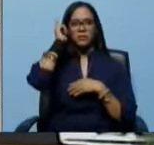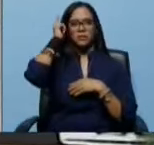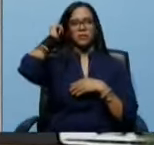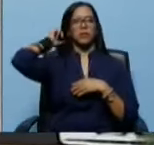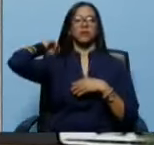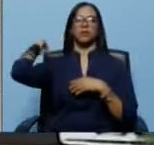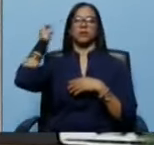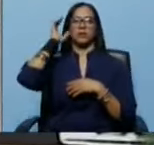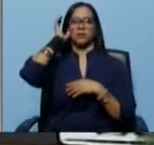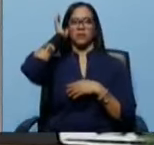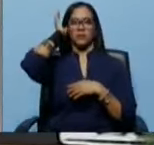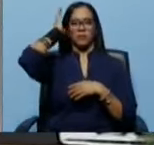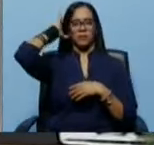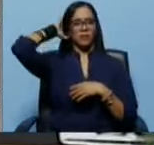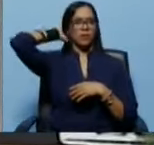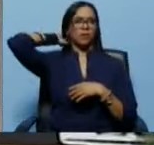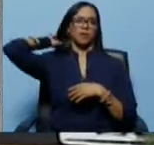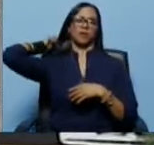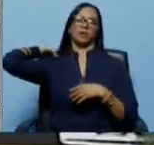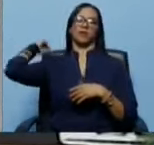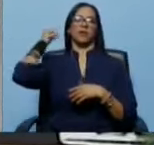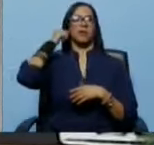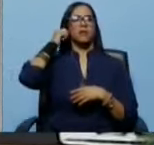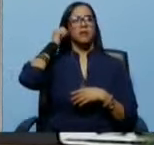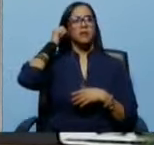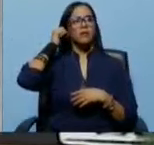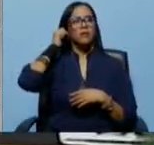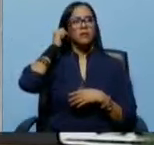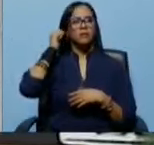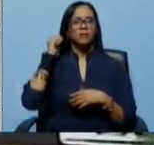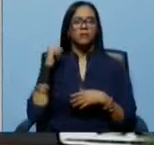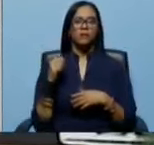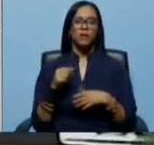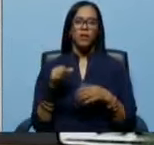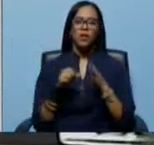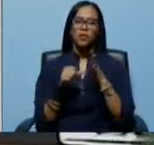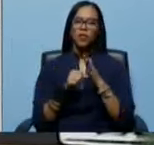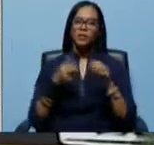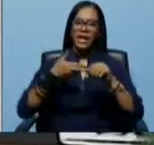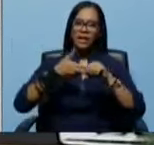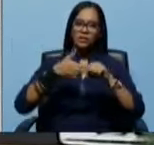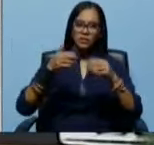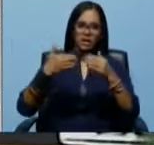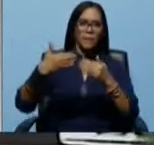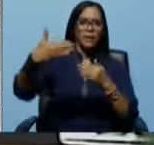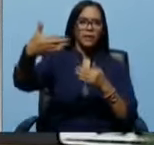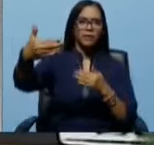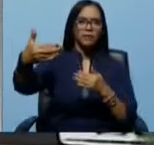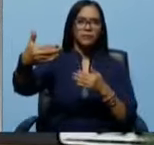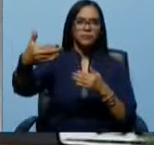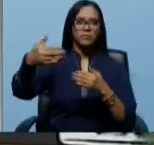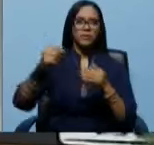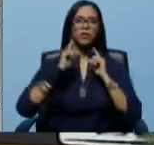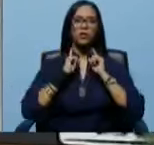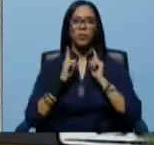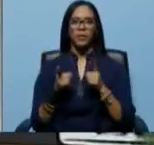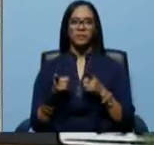la otra. La otra. Donde está la gasolinera para arriba, hacia la